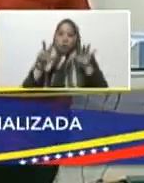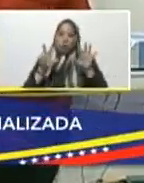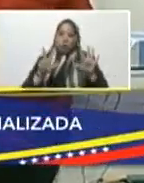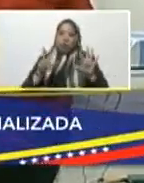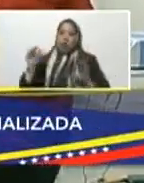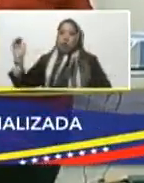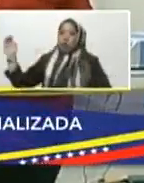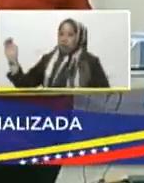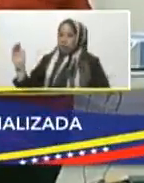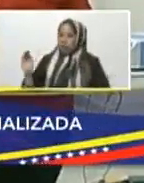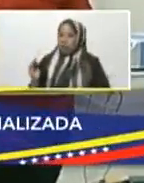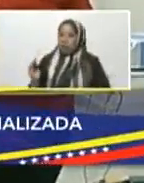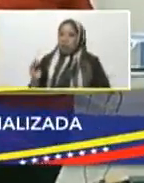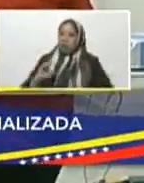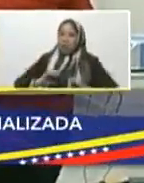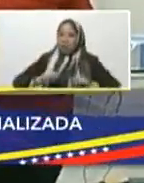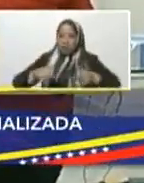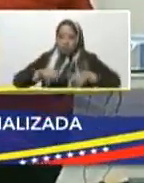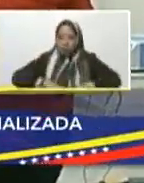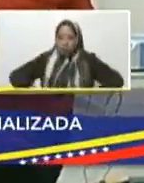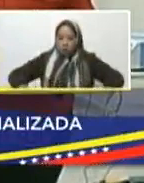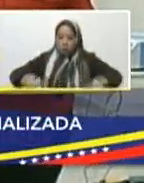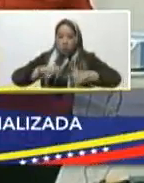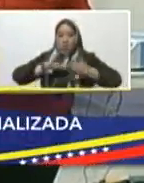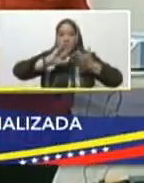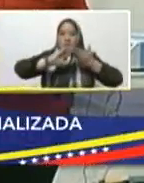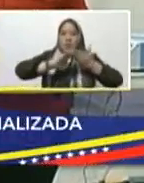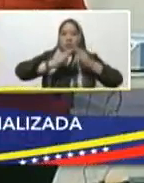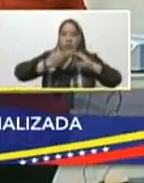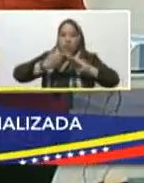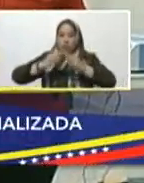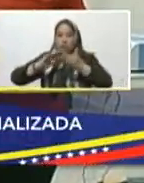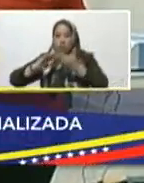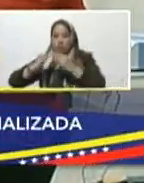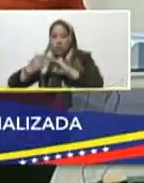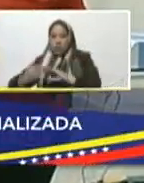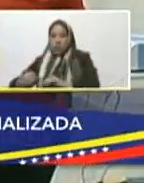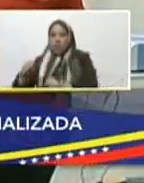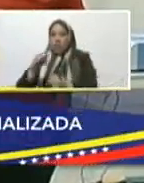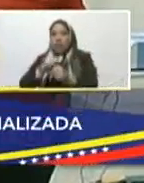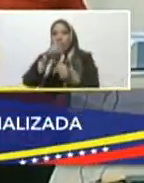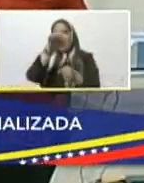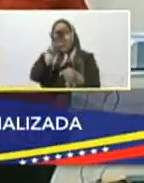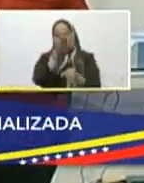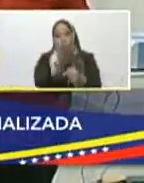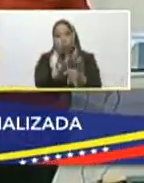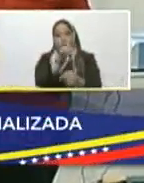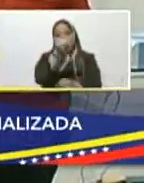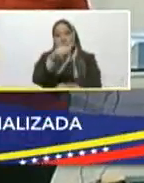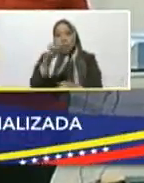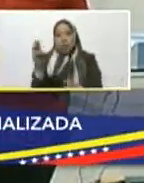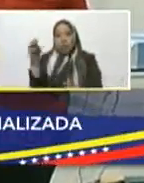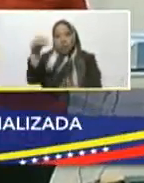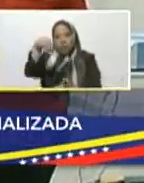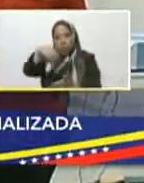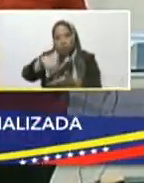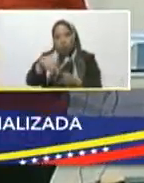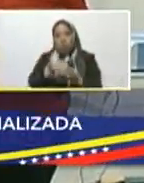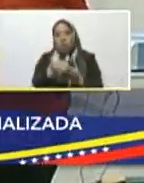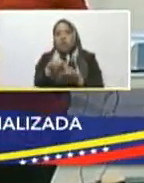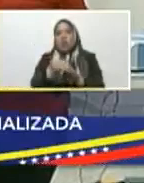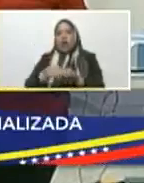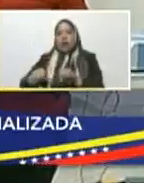aquí, en el corazón de los sectores populares de la ciudad de Coro, del municipio Miranda. Aquí, en este municipio, en